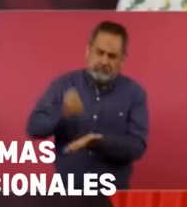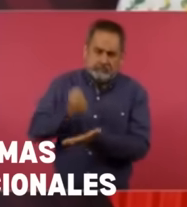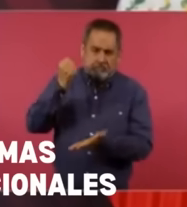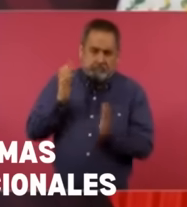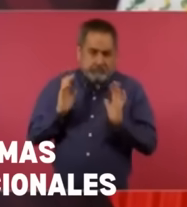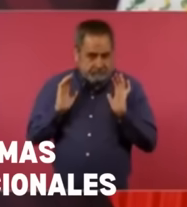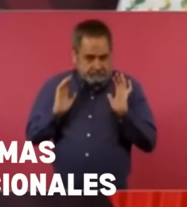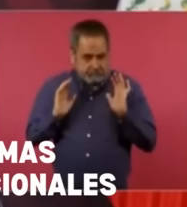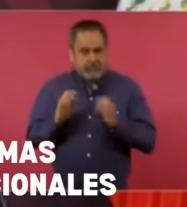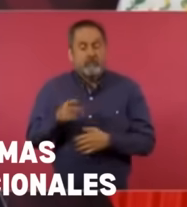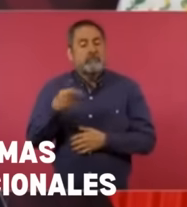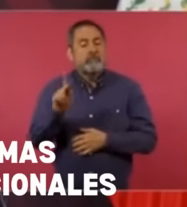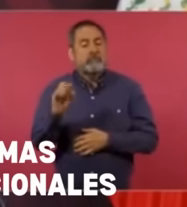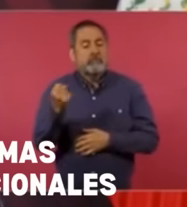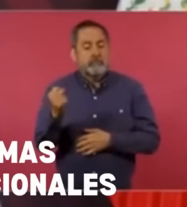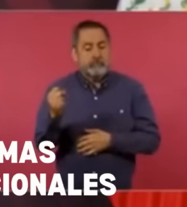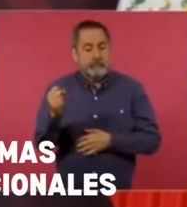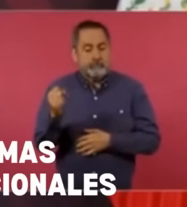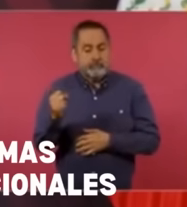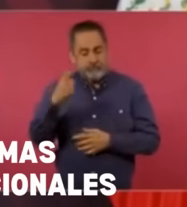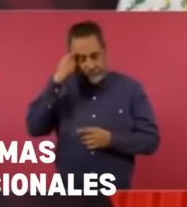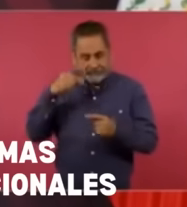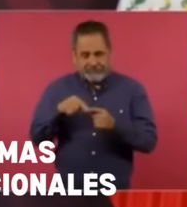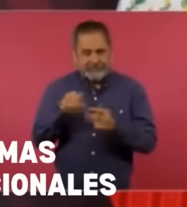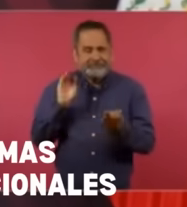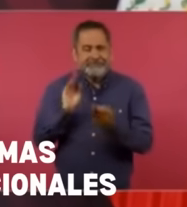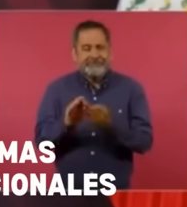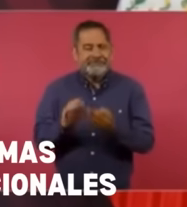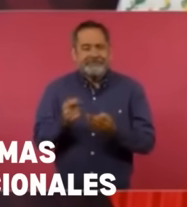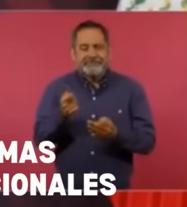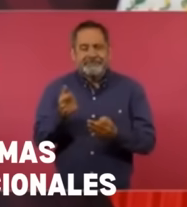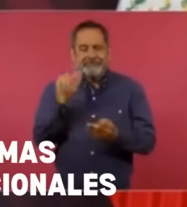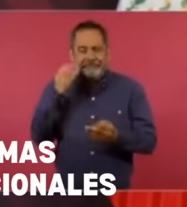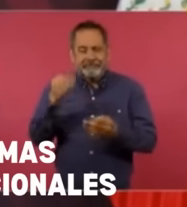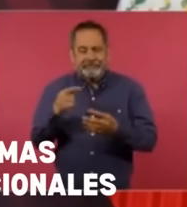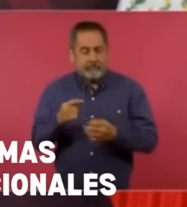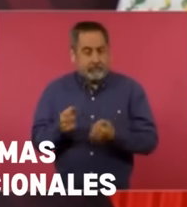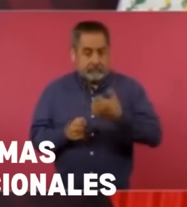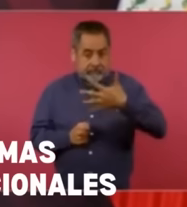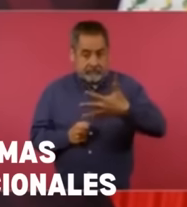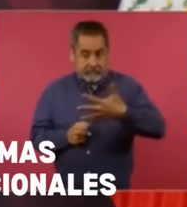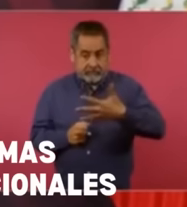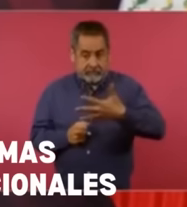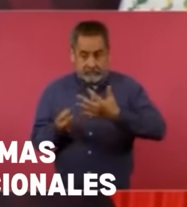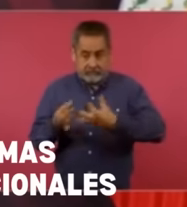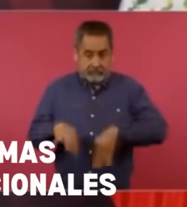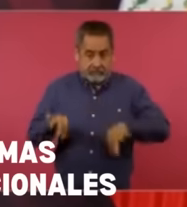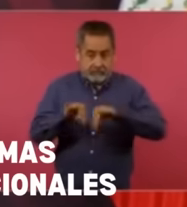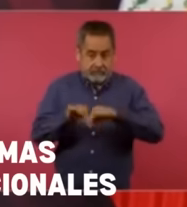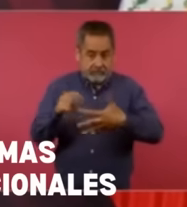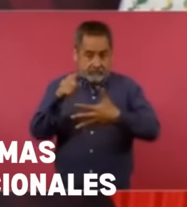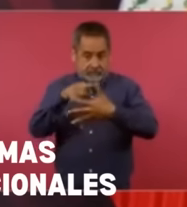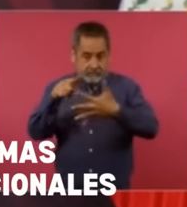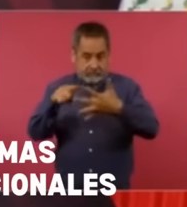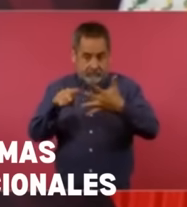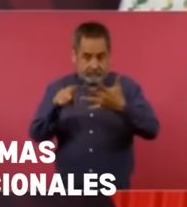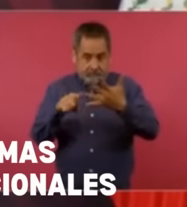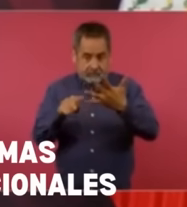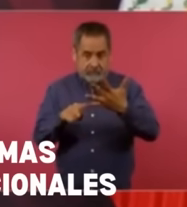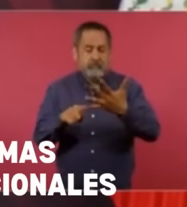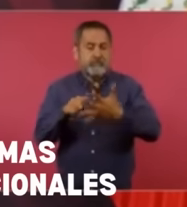septiembre Yo pienso que hay cinco que son importantes